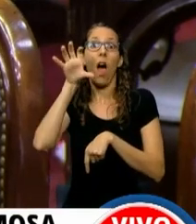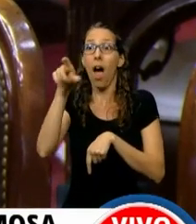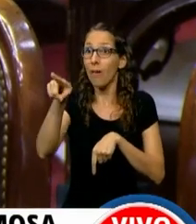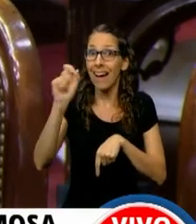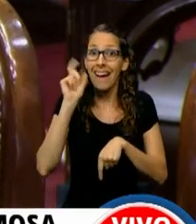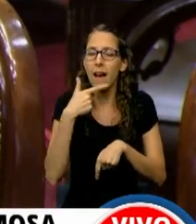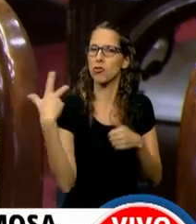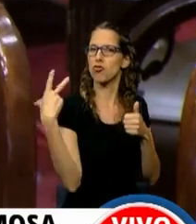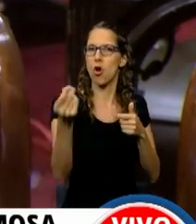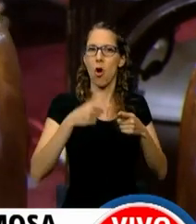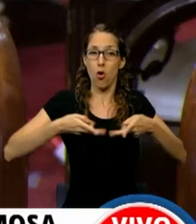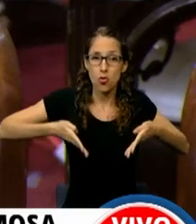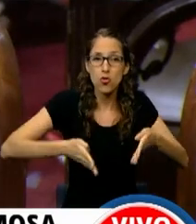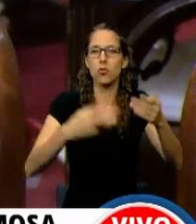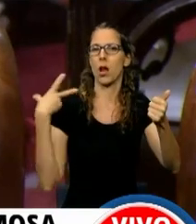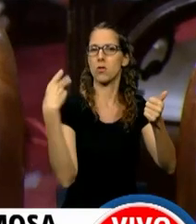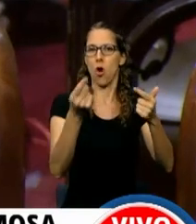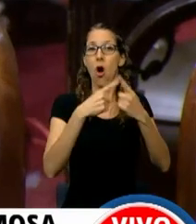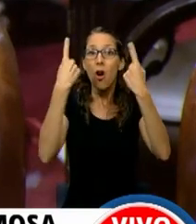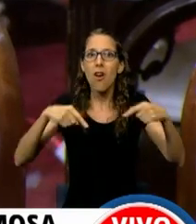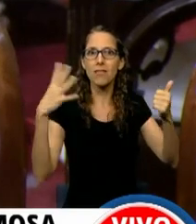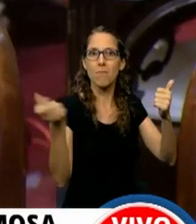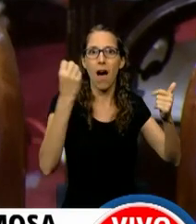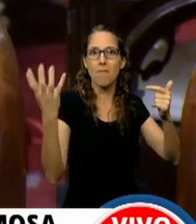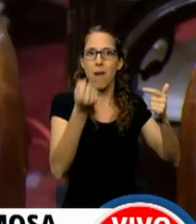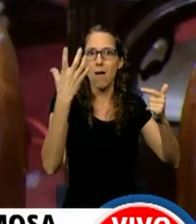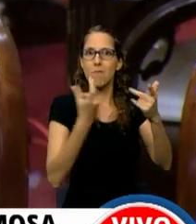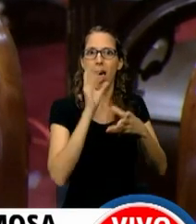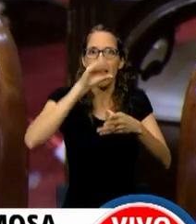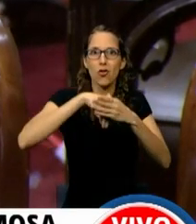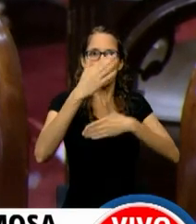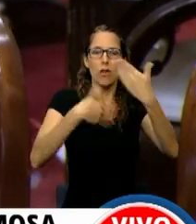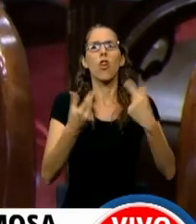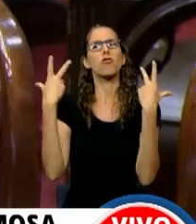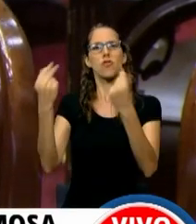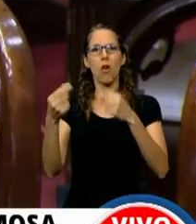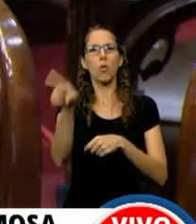a las rutas, no a más beneficios de desarrollo e inclusión como es este